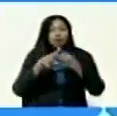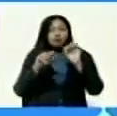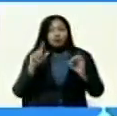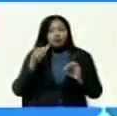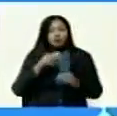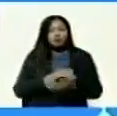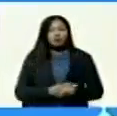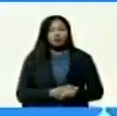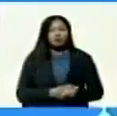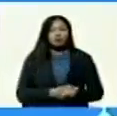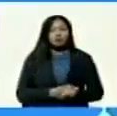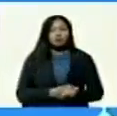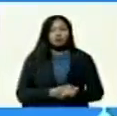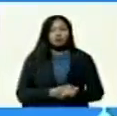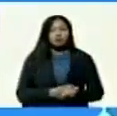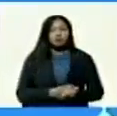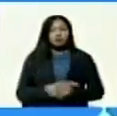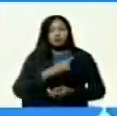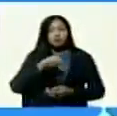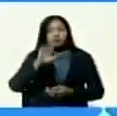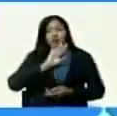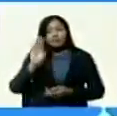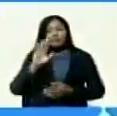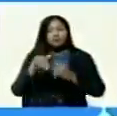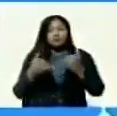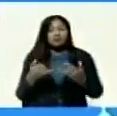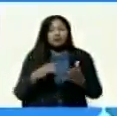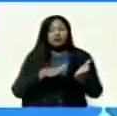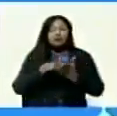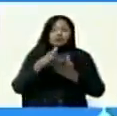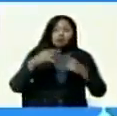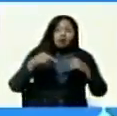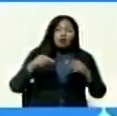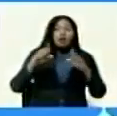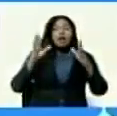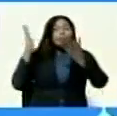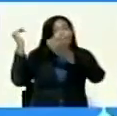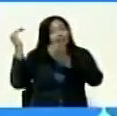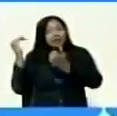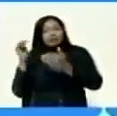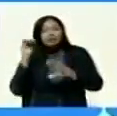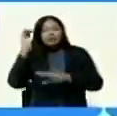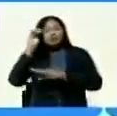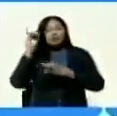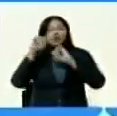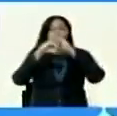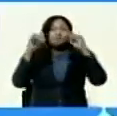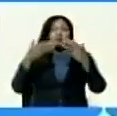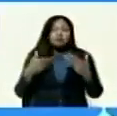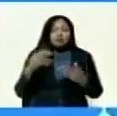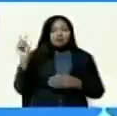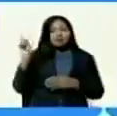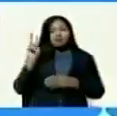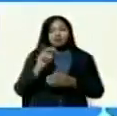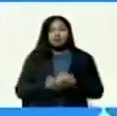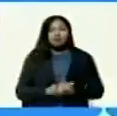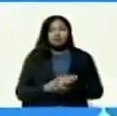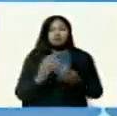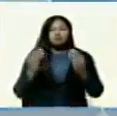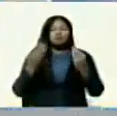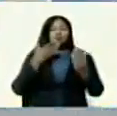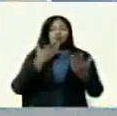del destino de nuestra patria y garantizando la esperanza, el futuro y la felicidad de Venezuela. Muchísimas